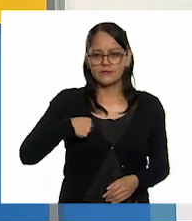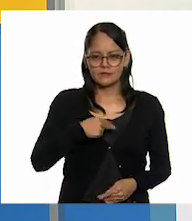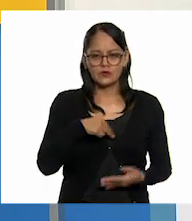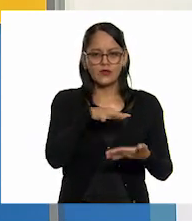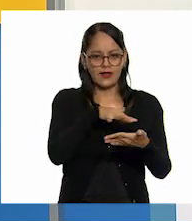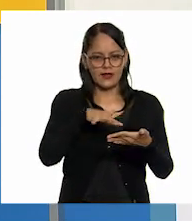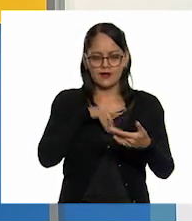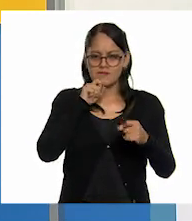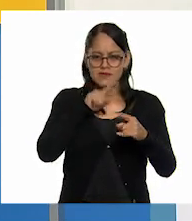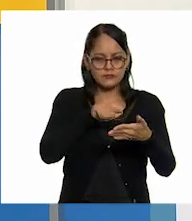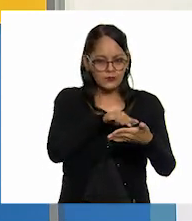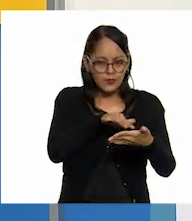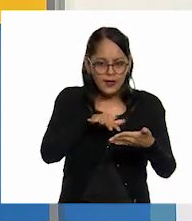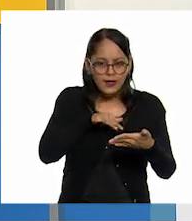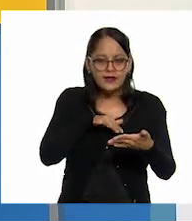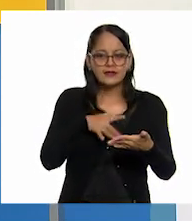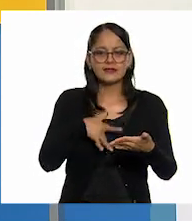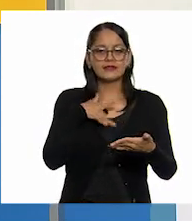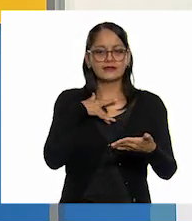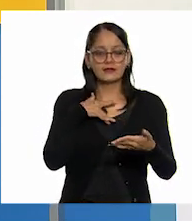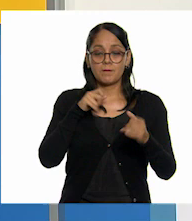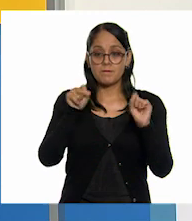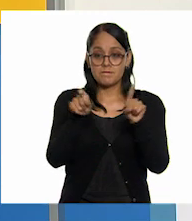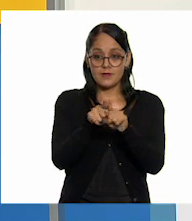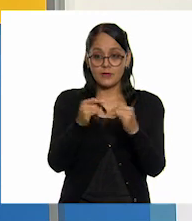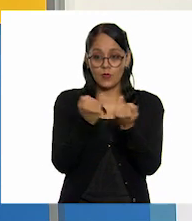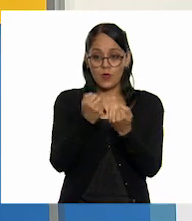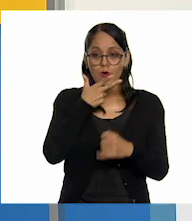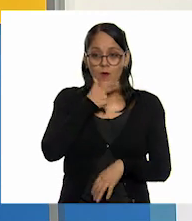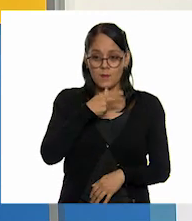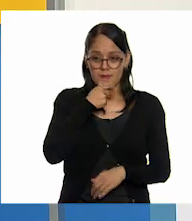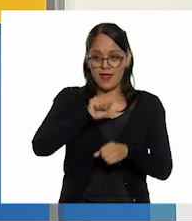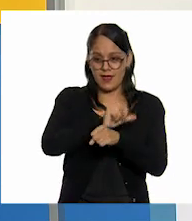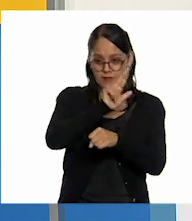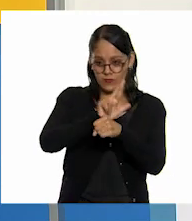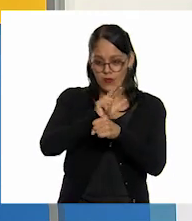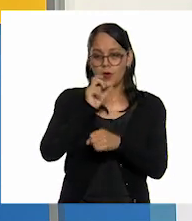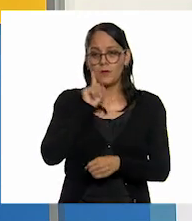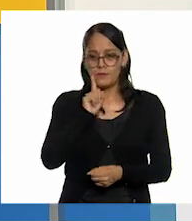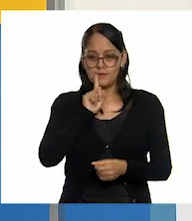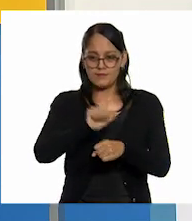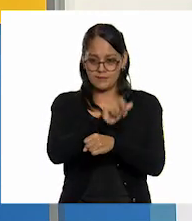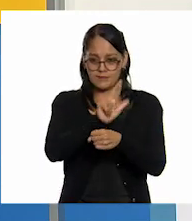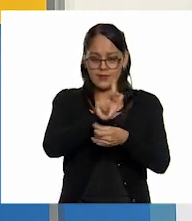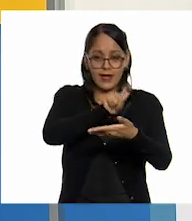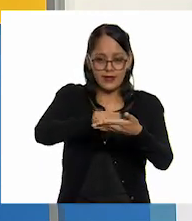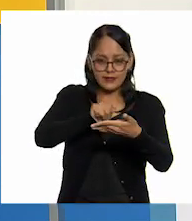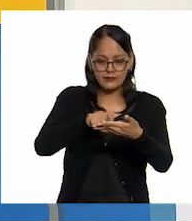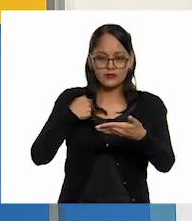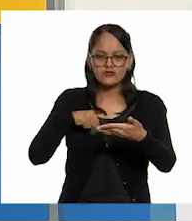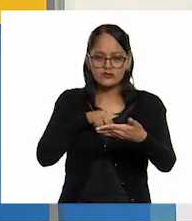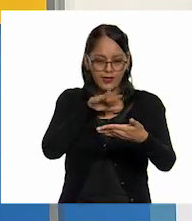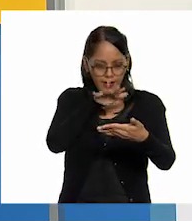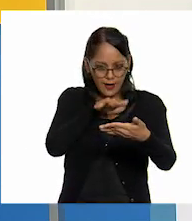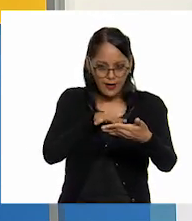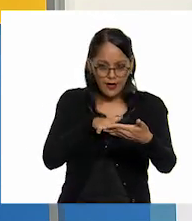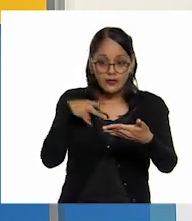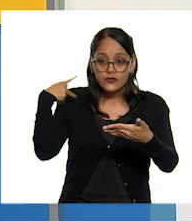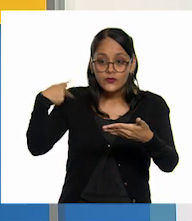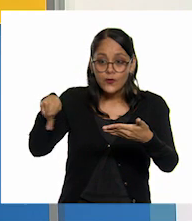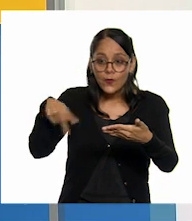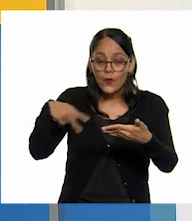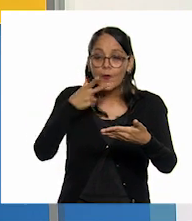literatura. Si buscamos un poco en la biografía de un escritor o escritora, nos vamos a dar cuenta que su literatura es